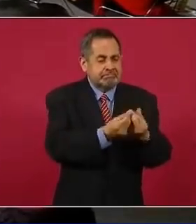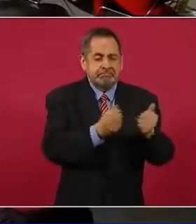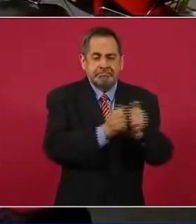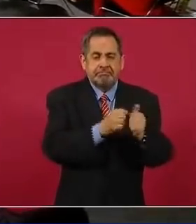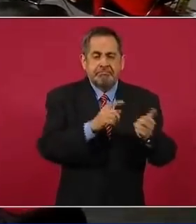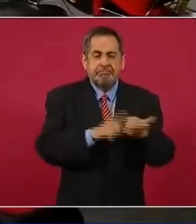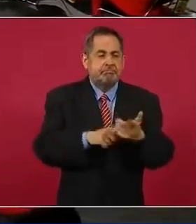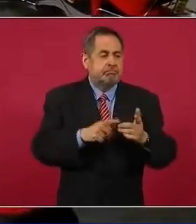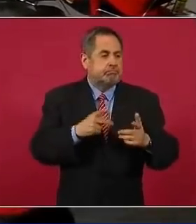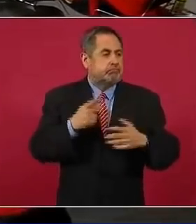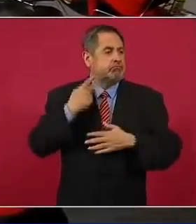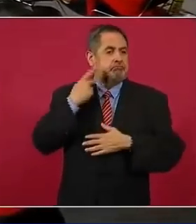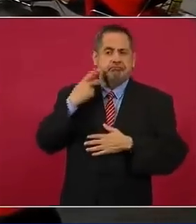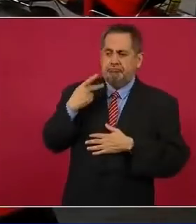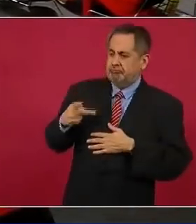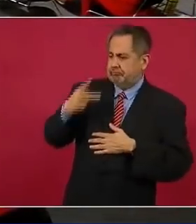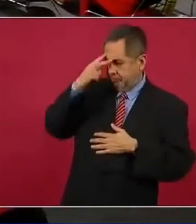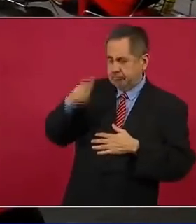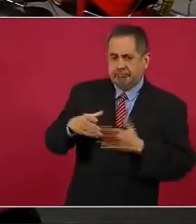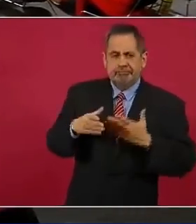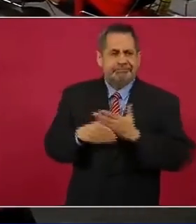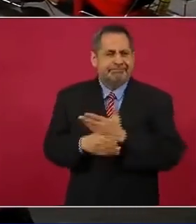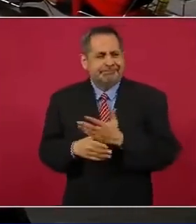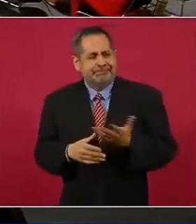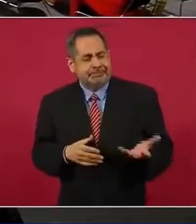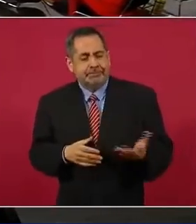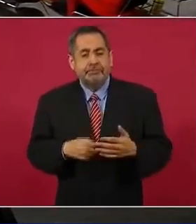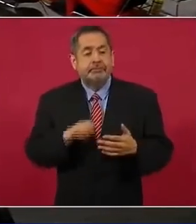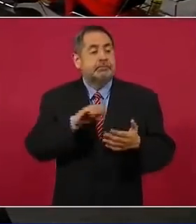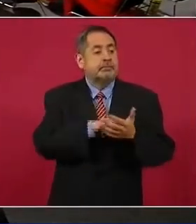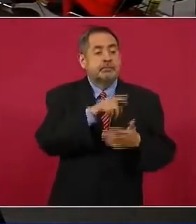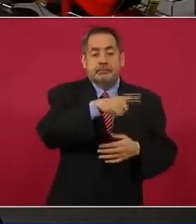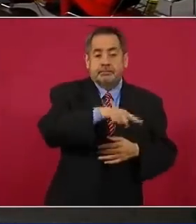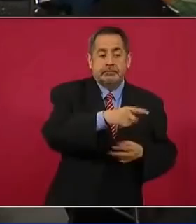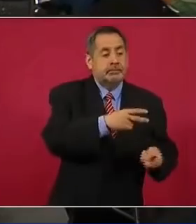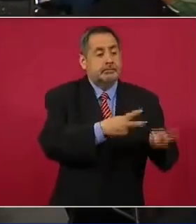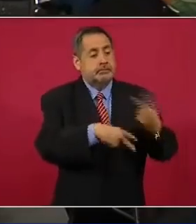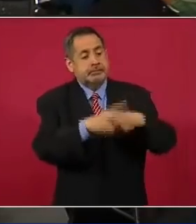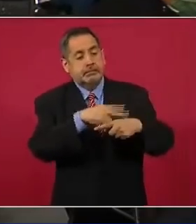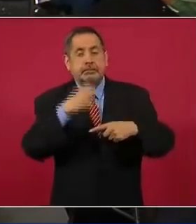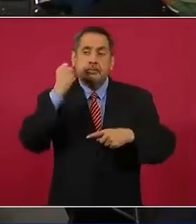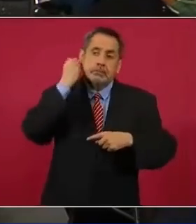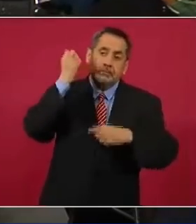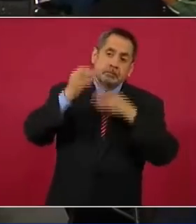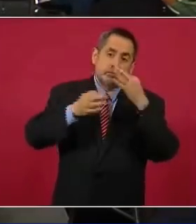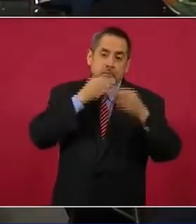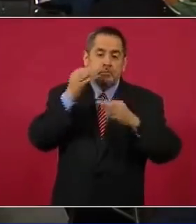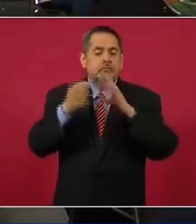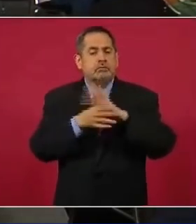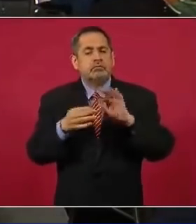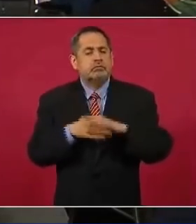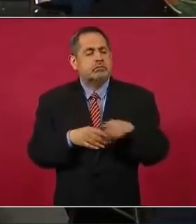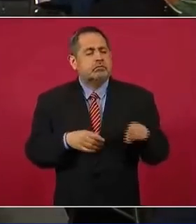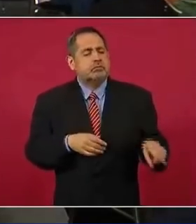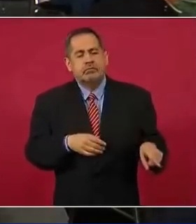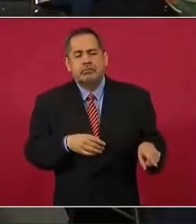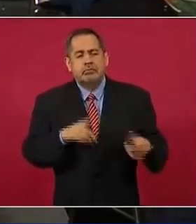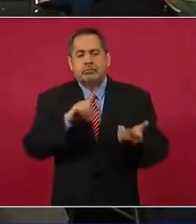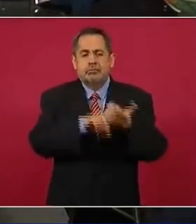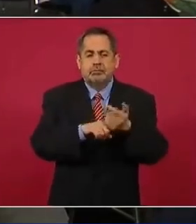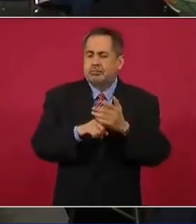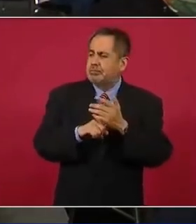tema de la política nacional. Por ejemplo, han venido conferencistas claramente con una